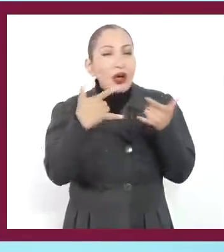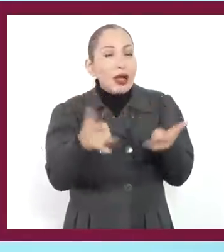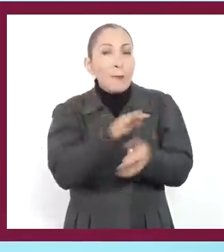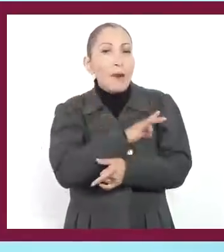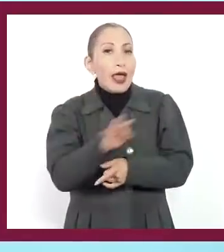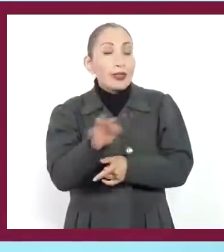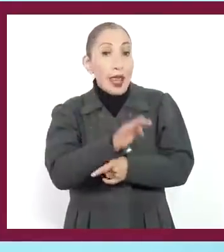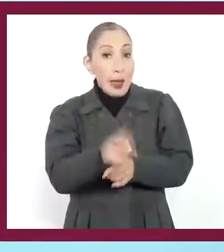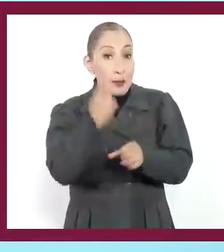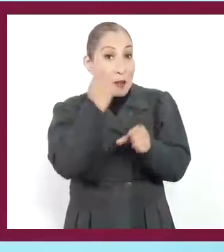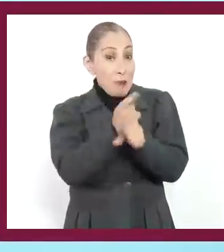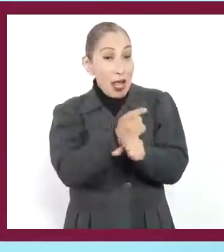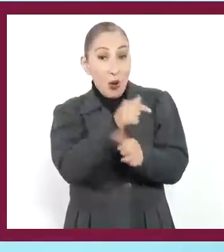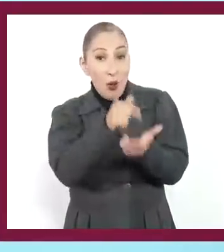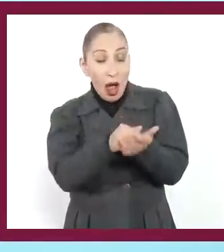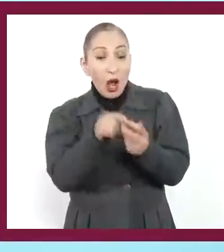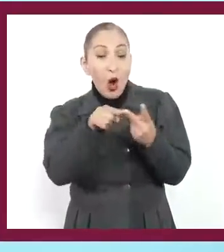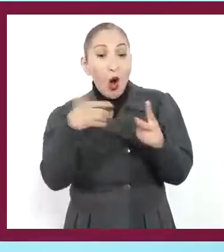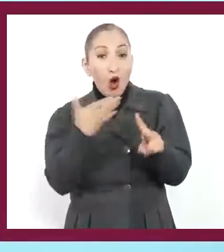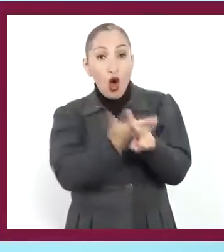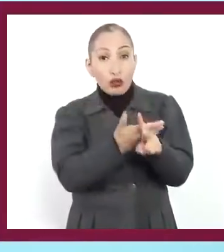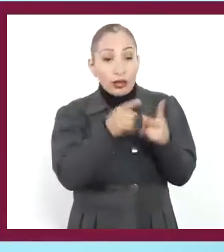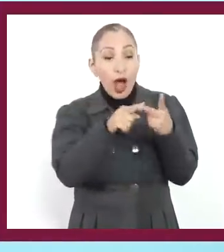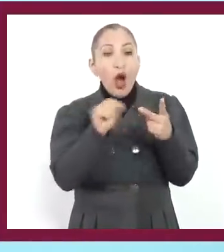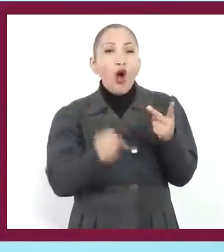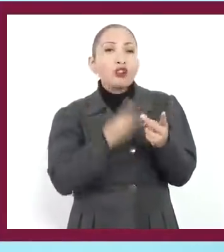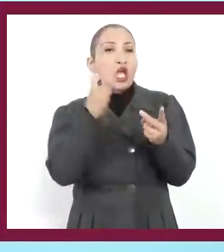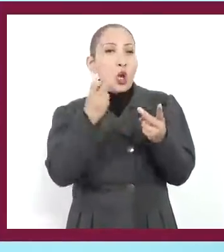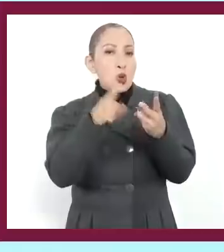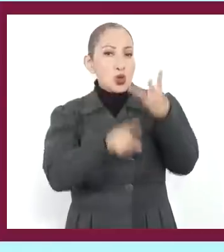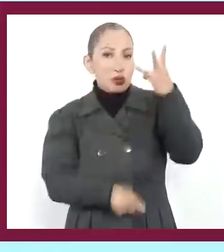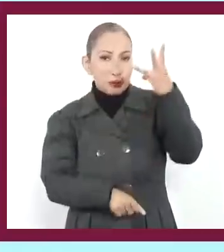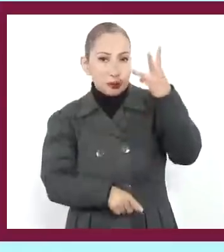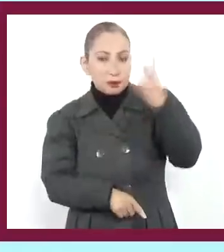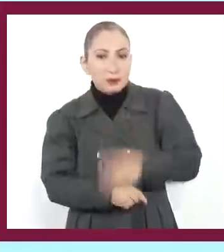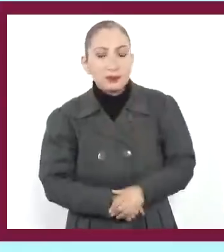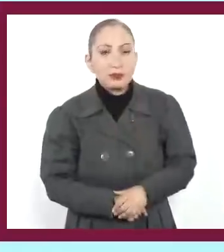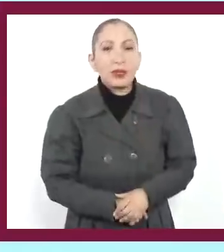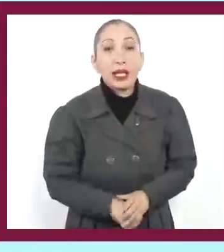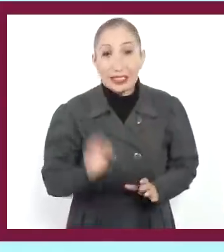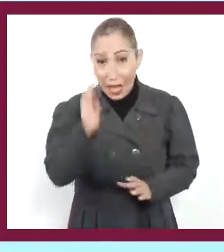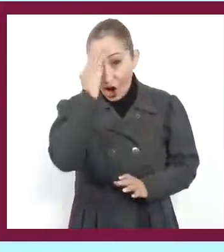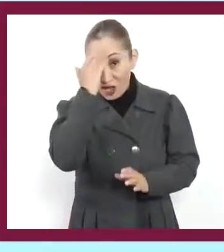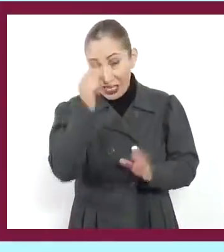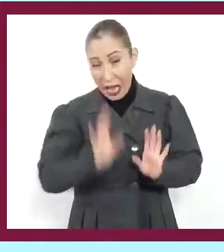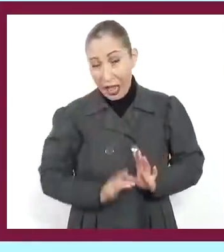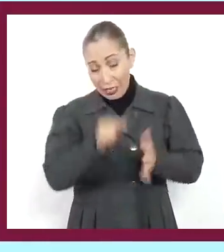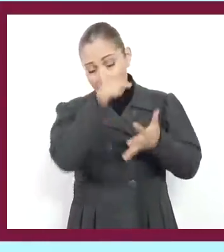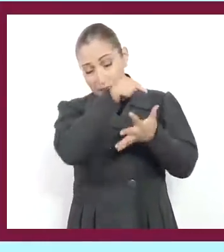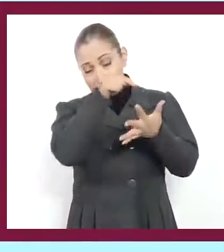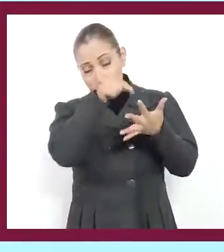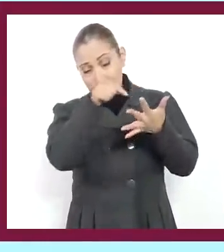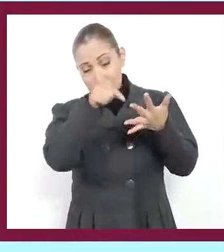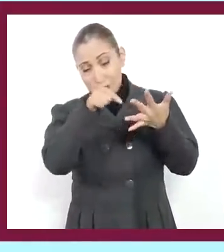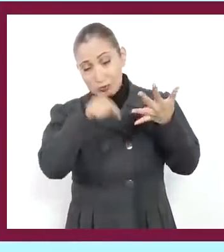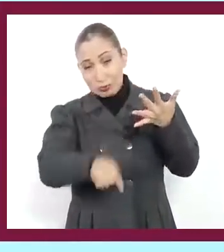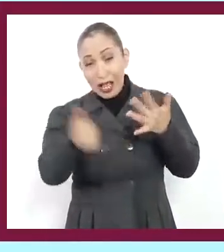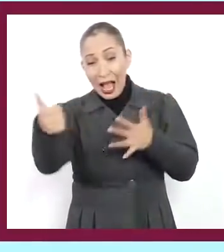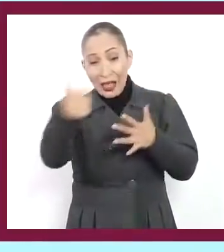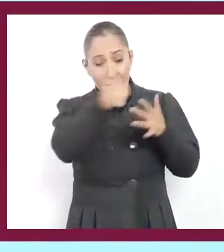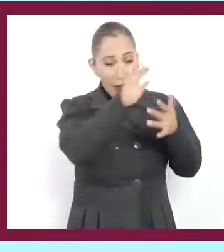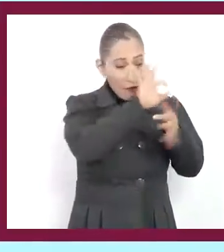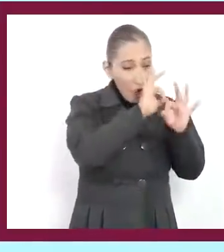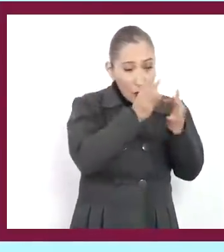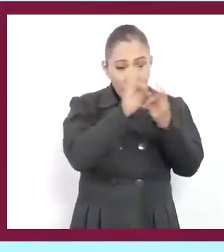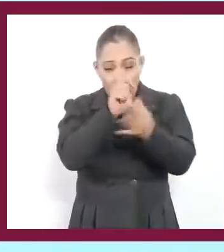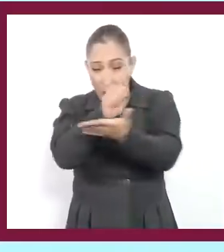ser protagonistas, antagonistas y secundarios. Ahora que conocen las características de los textos literarios,